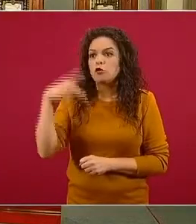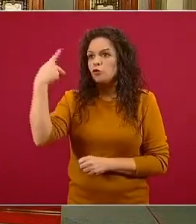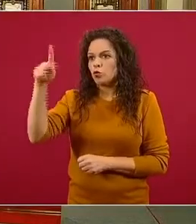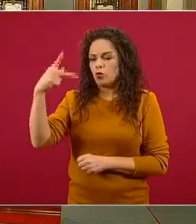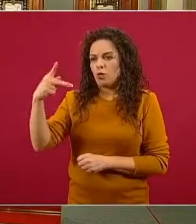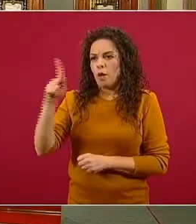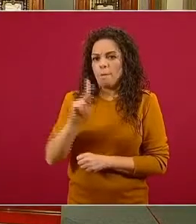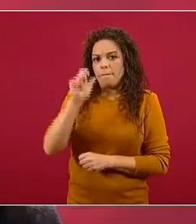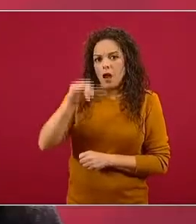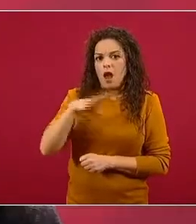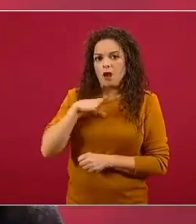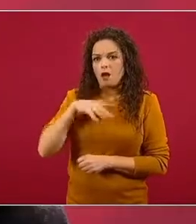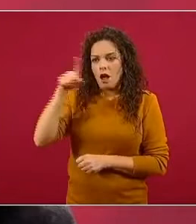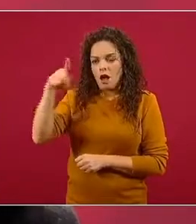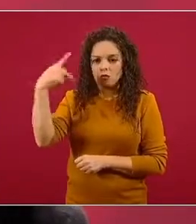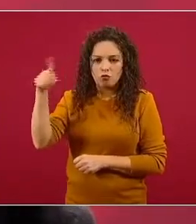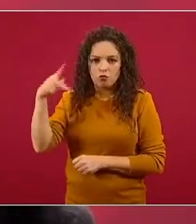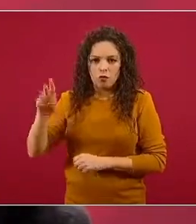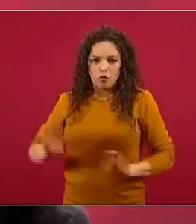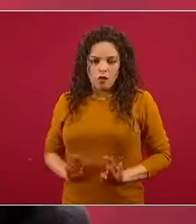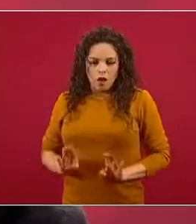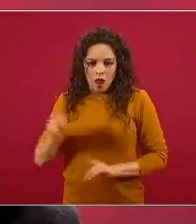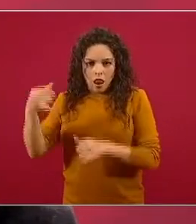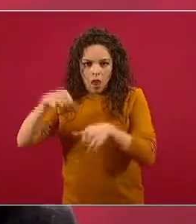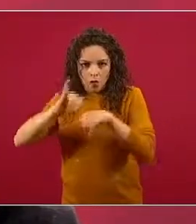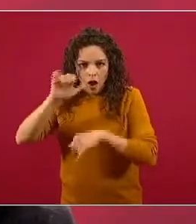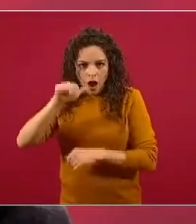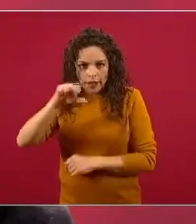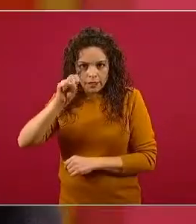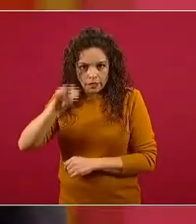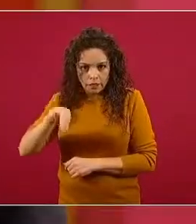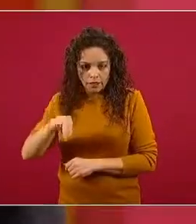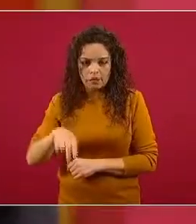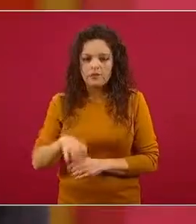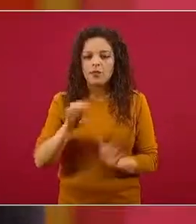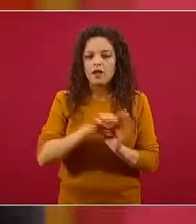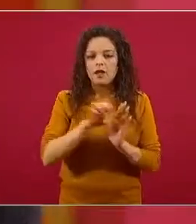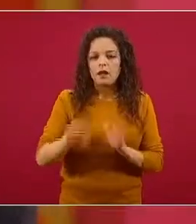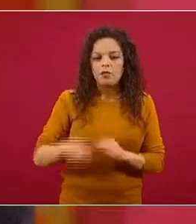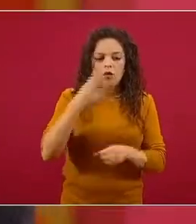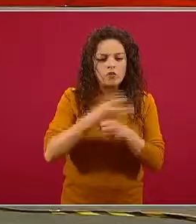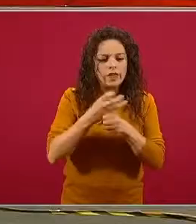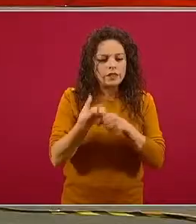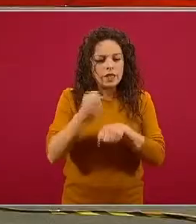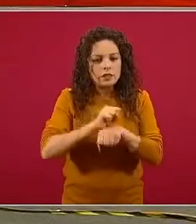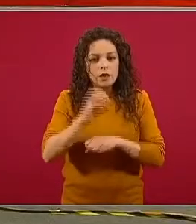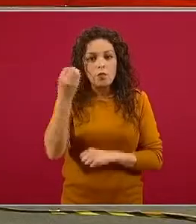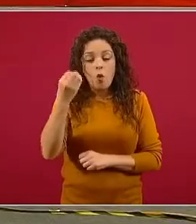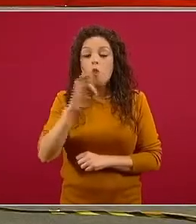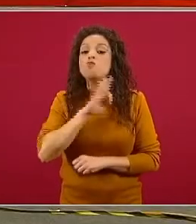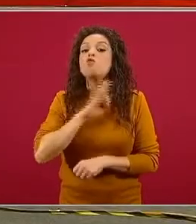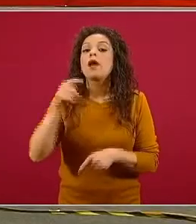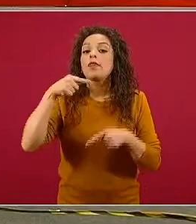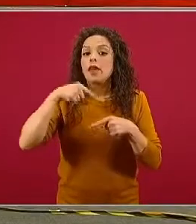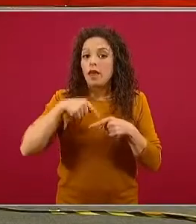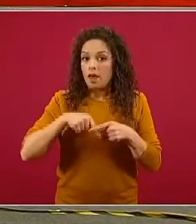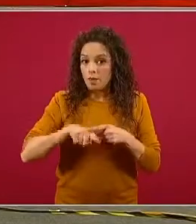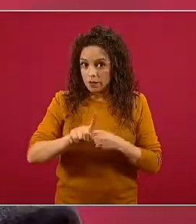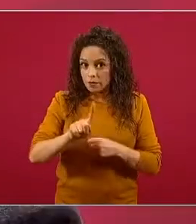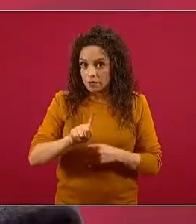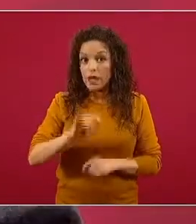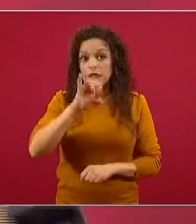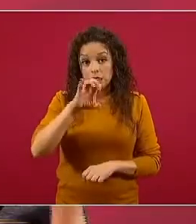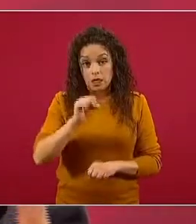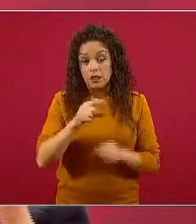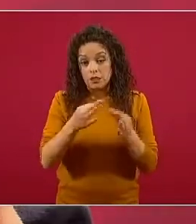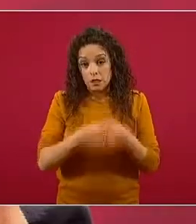Janssen, que a la tercera semana de octubre podría iniciar. Ahora, es muy importante que inicie porque